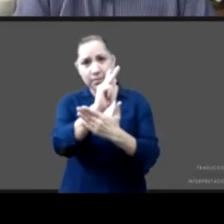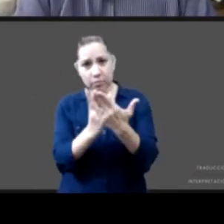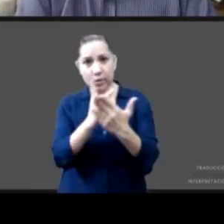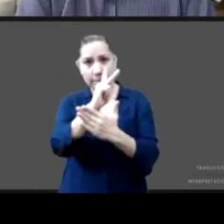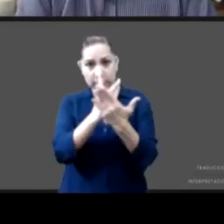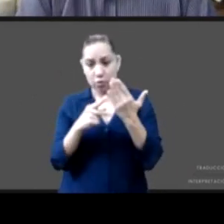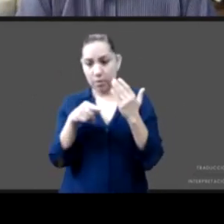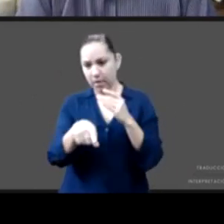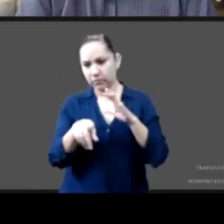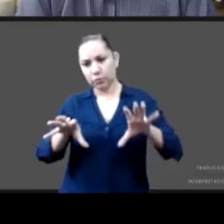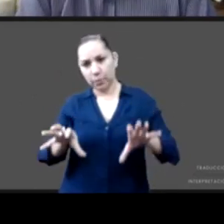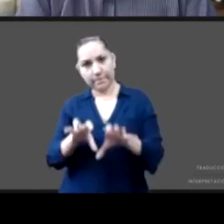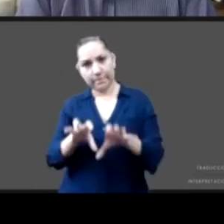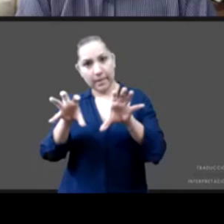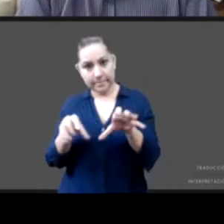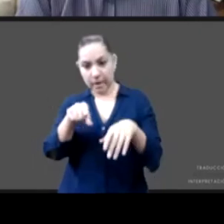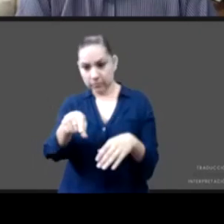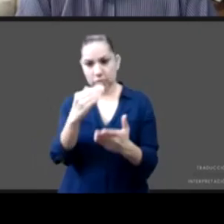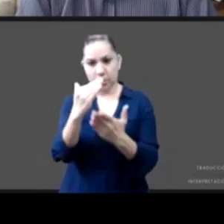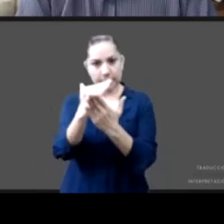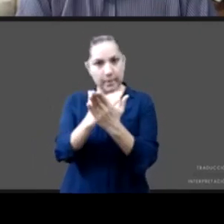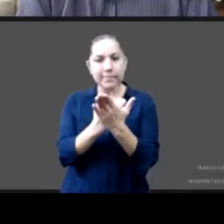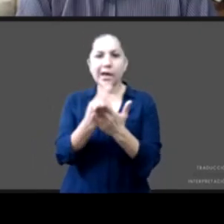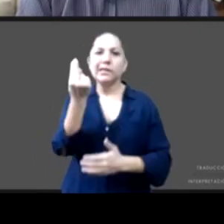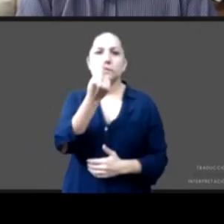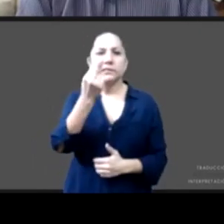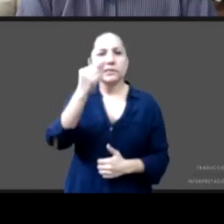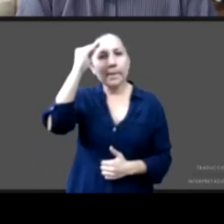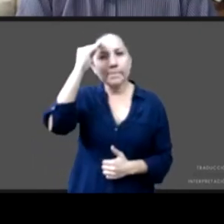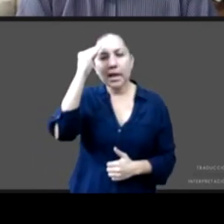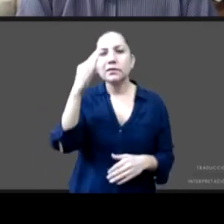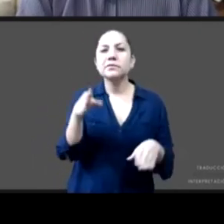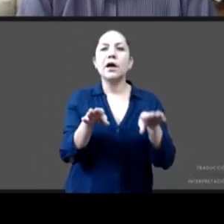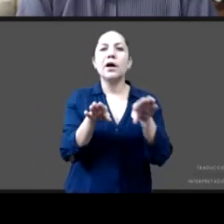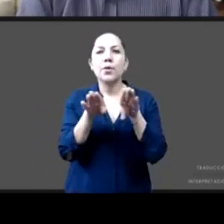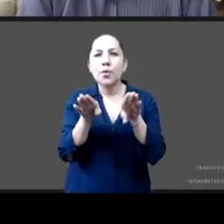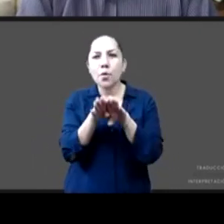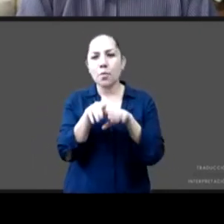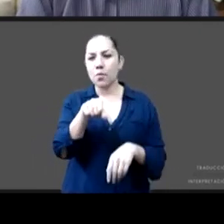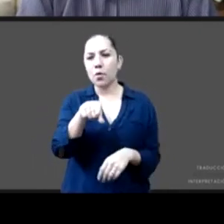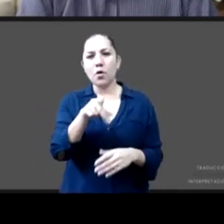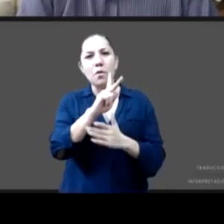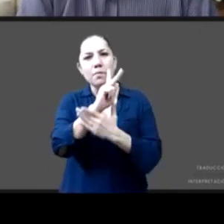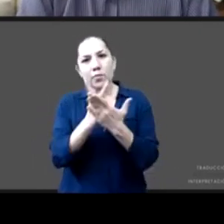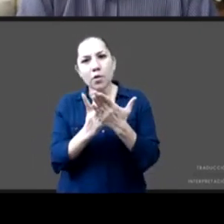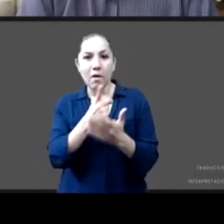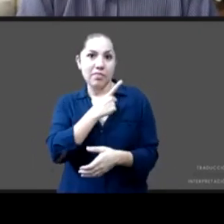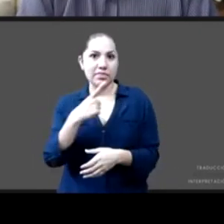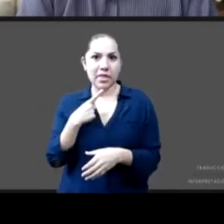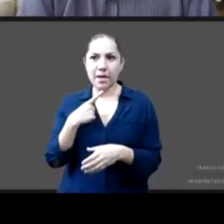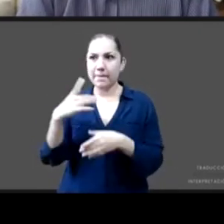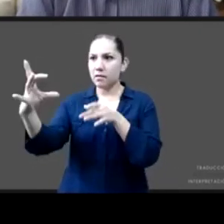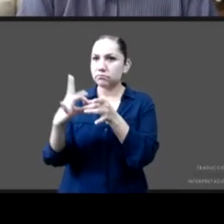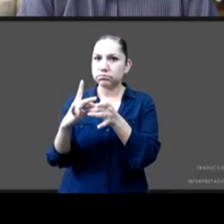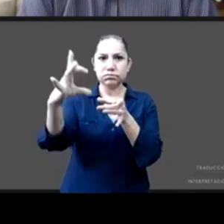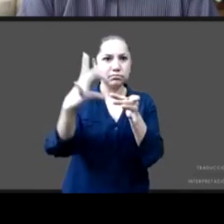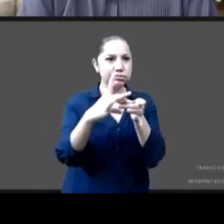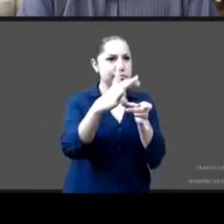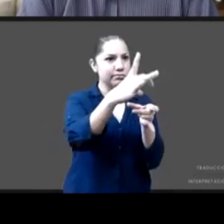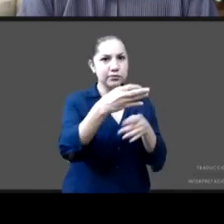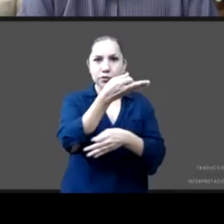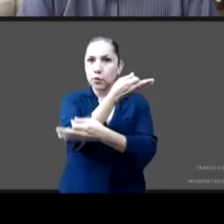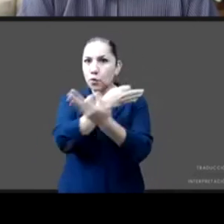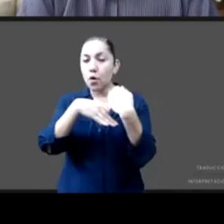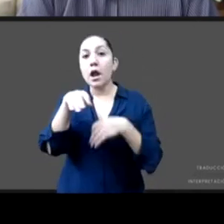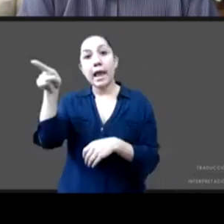trabajo de manera integral y de pensar en todos los actores que tienen que estar involucrados y principalmente los que proveen los